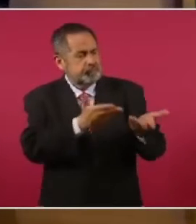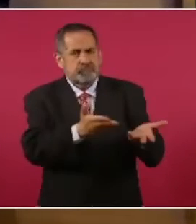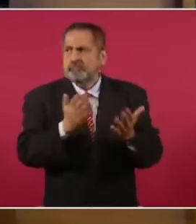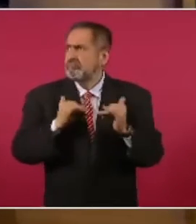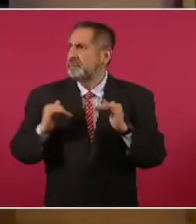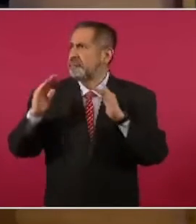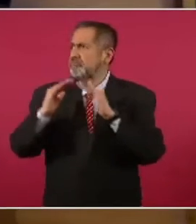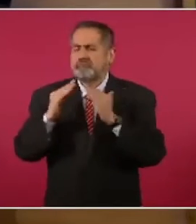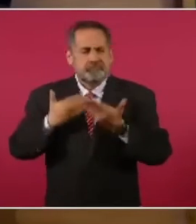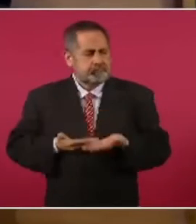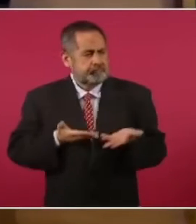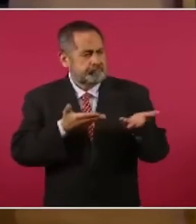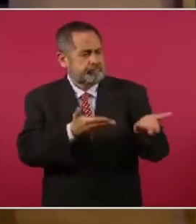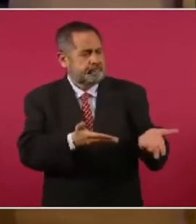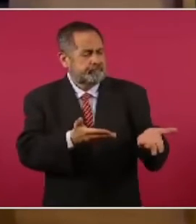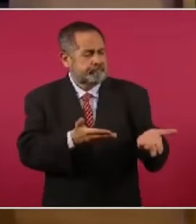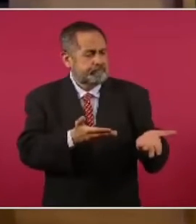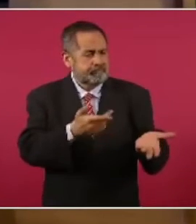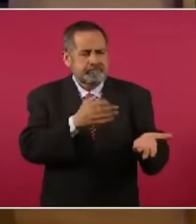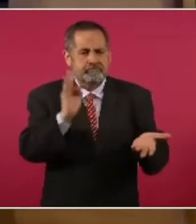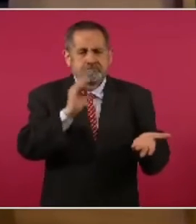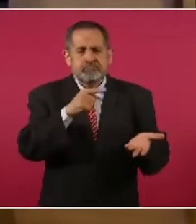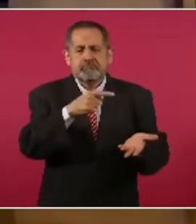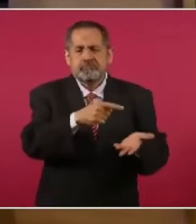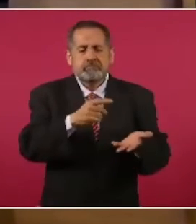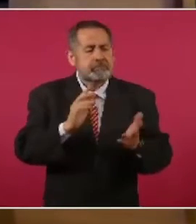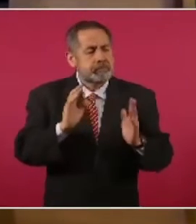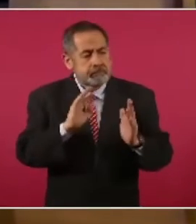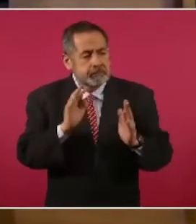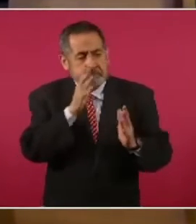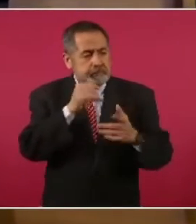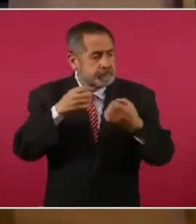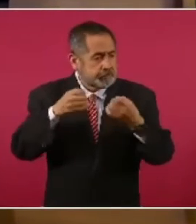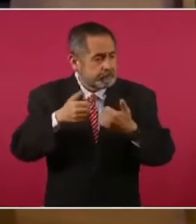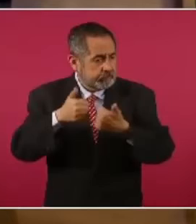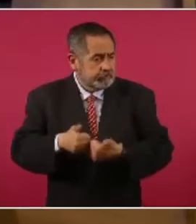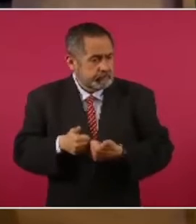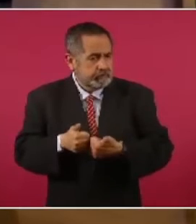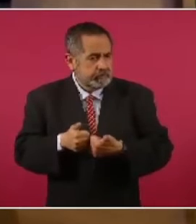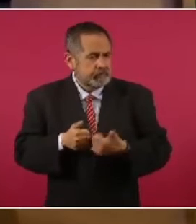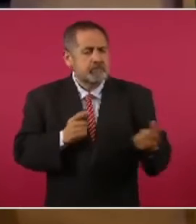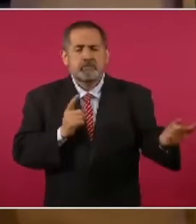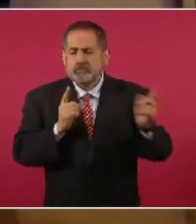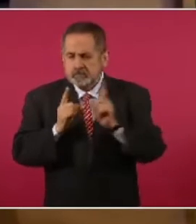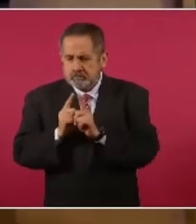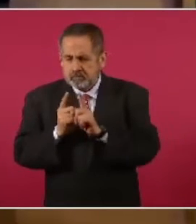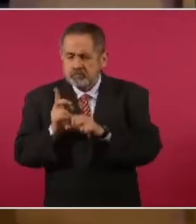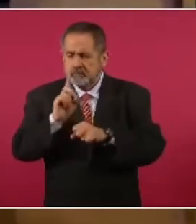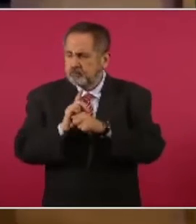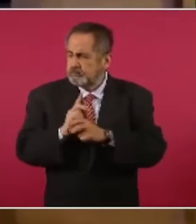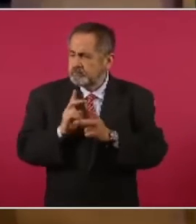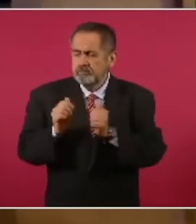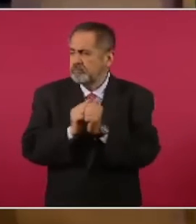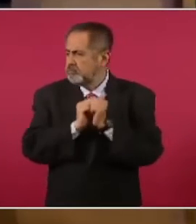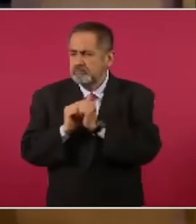casa y si no, pues estás con nosotros ese día